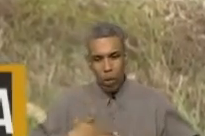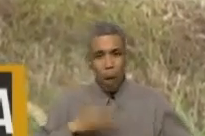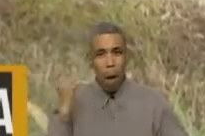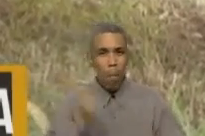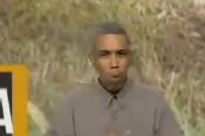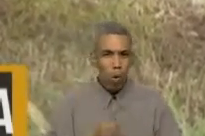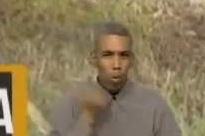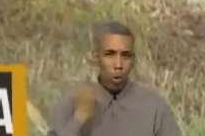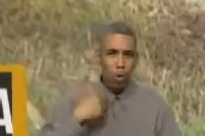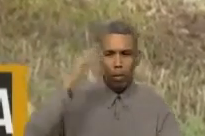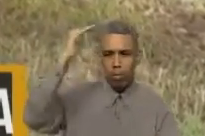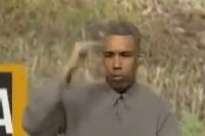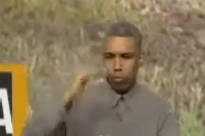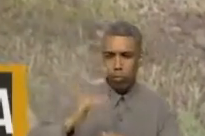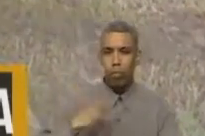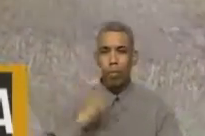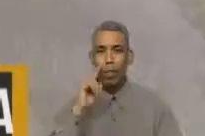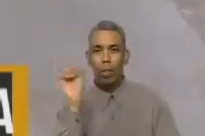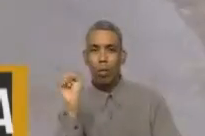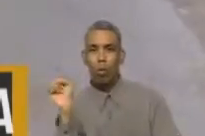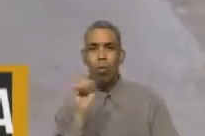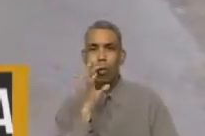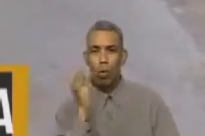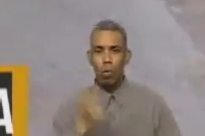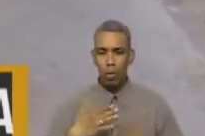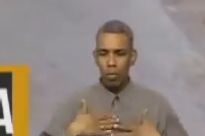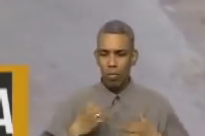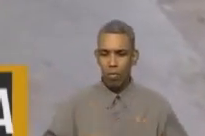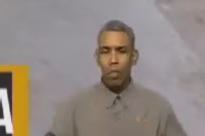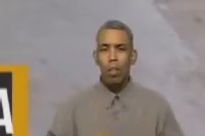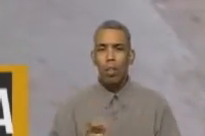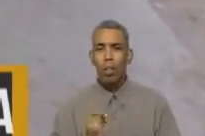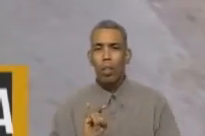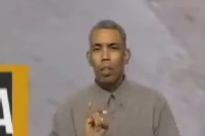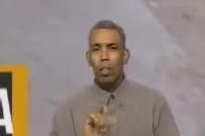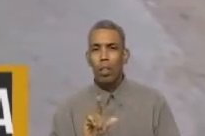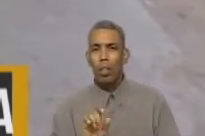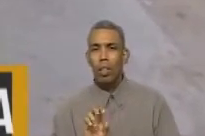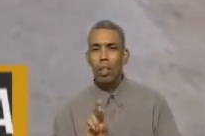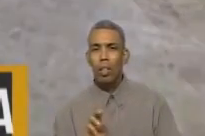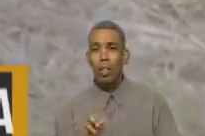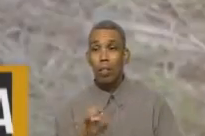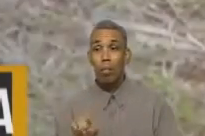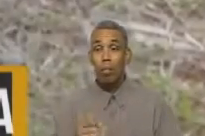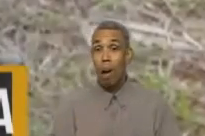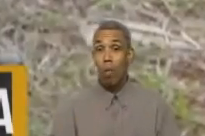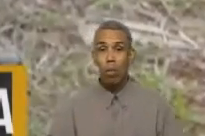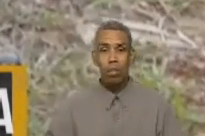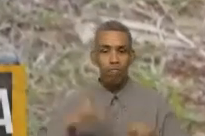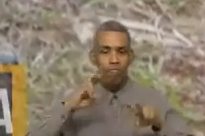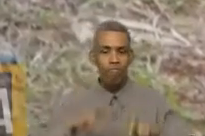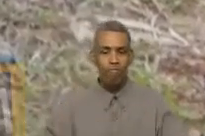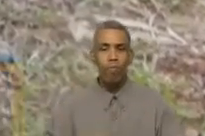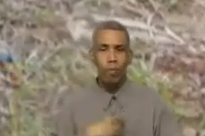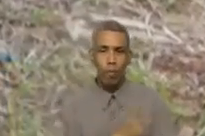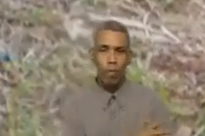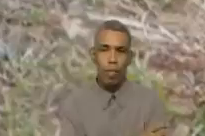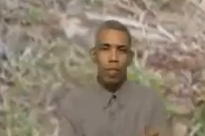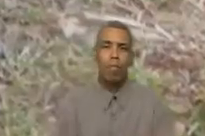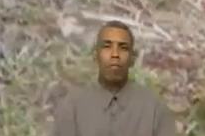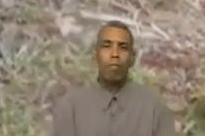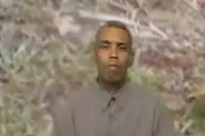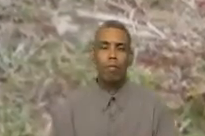de tránsito, el conductor de la camioneta responde al nombre de Guillermo Martínez, quien quedó vinculado a la investigación que ahora adelanta la Fiscalía General de la